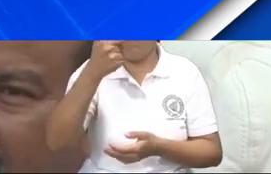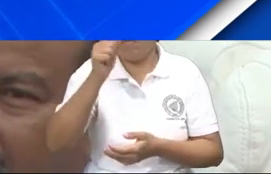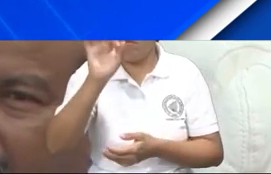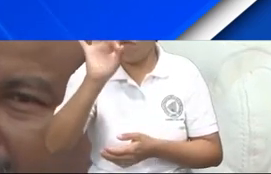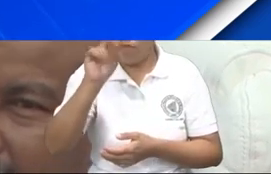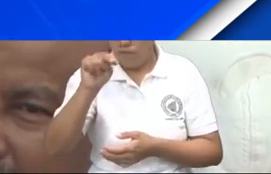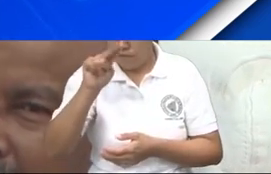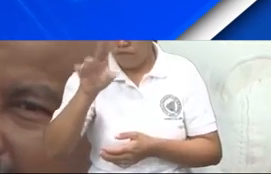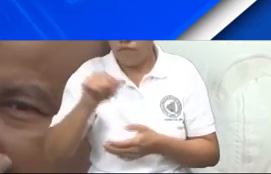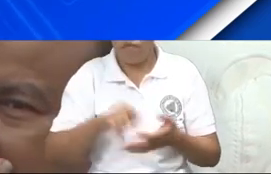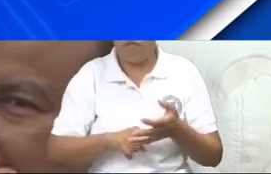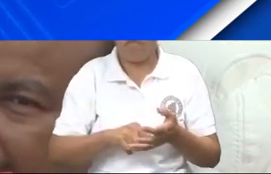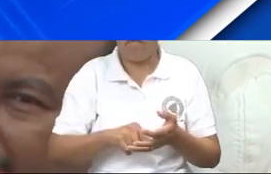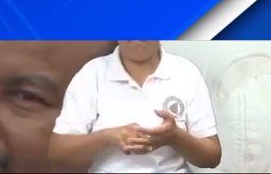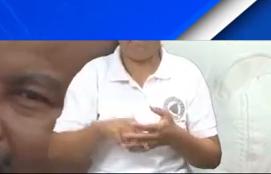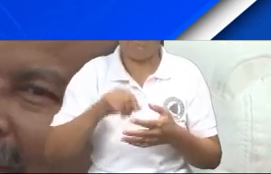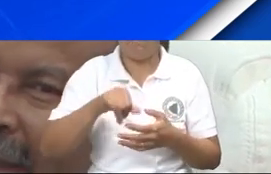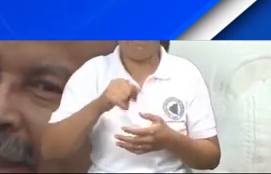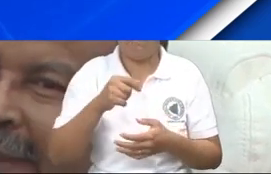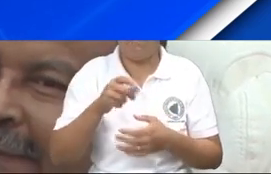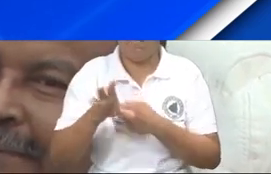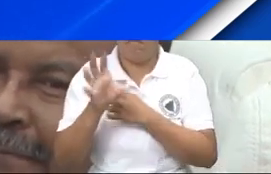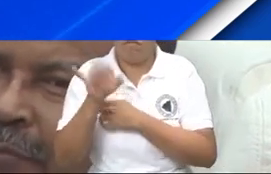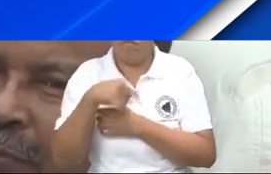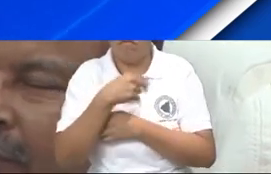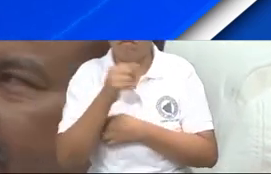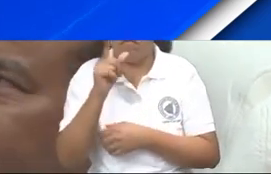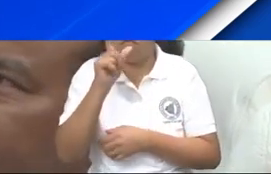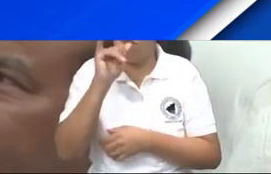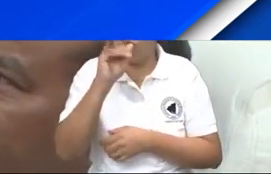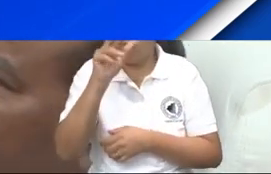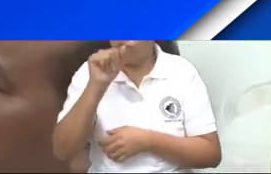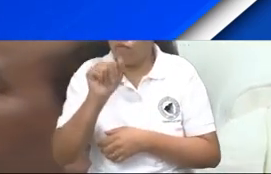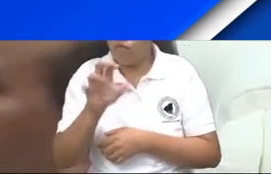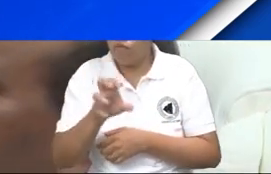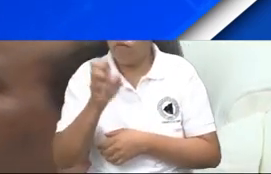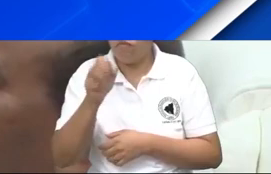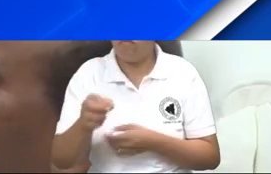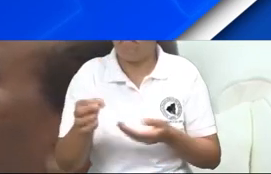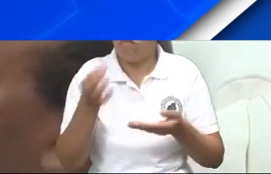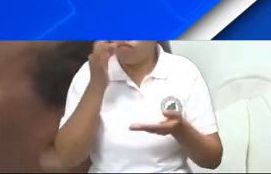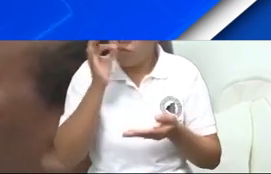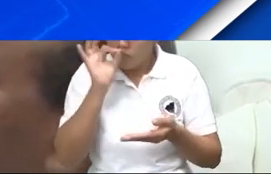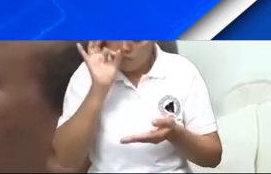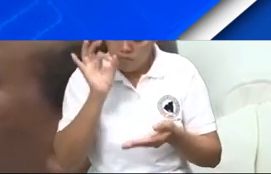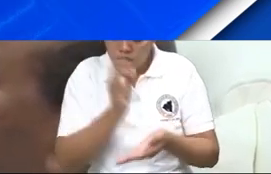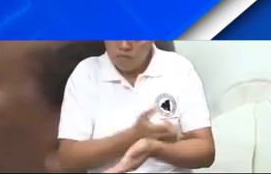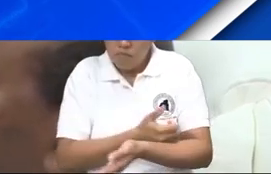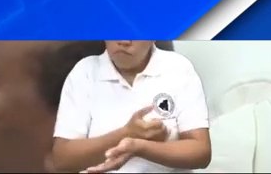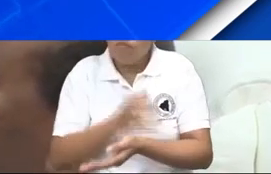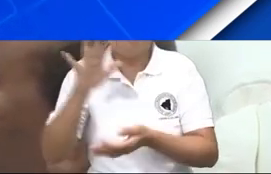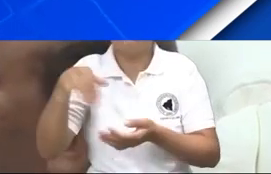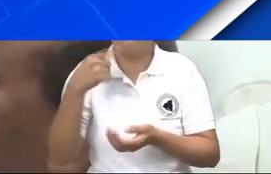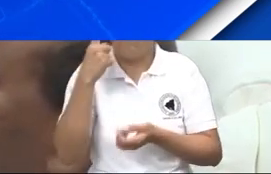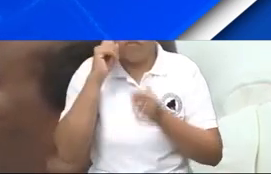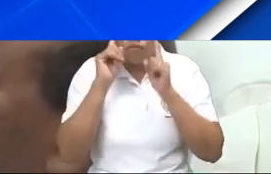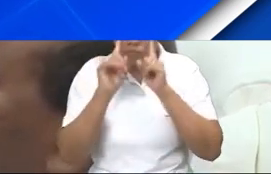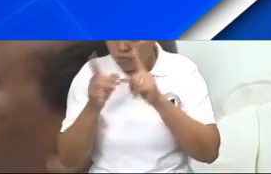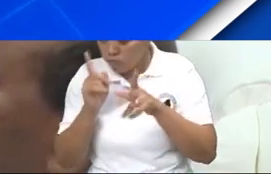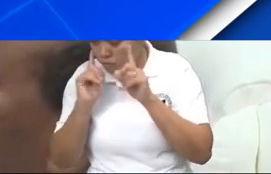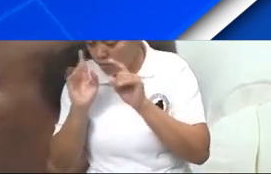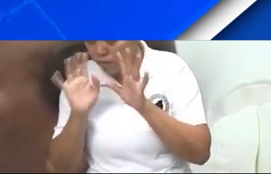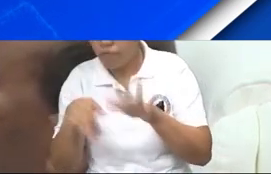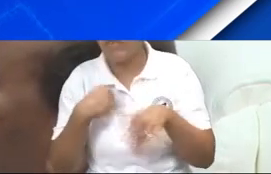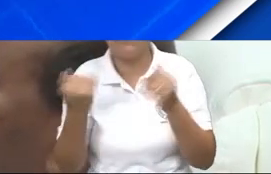los acuerdos de la Convención contra el Tráfico Ilícito de Estupefacientes y Sustancias Psicotrópicas.